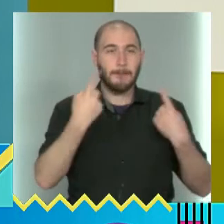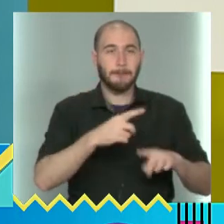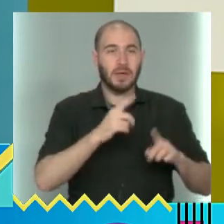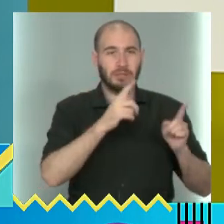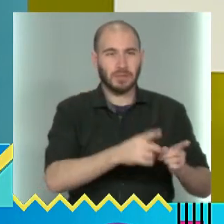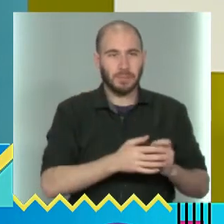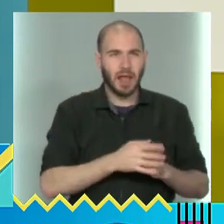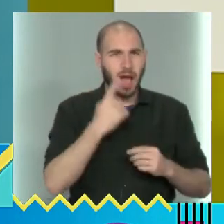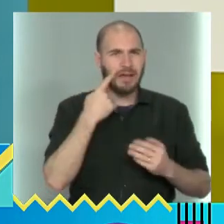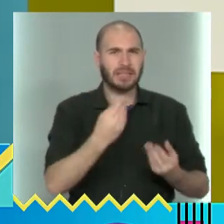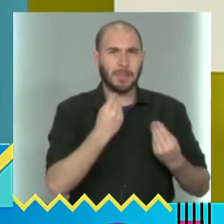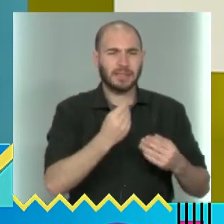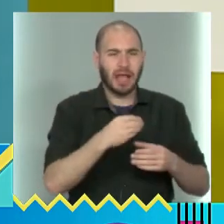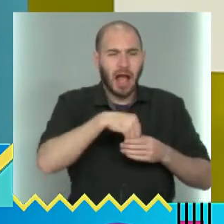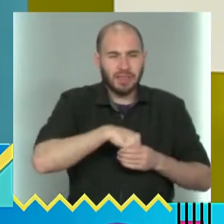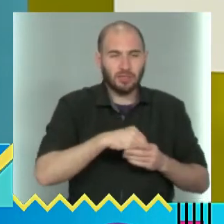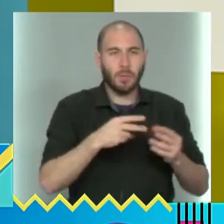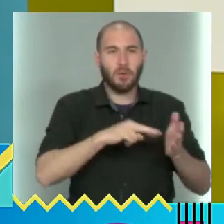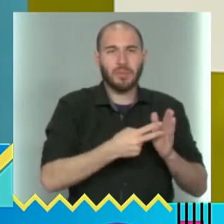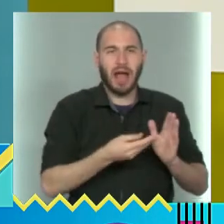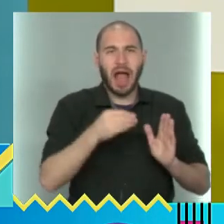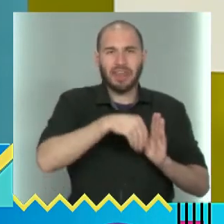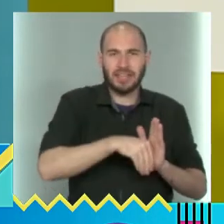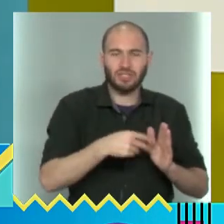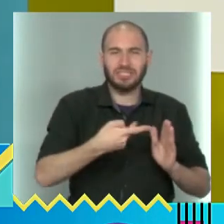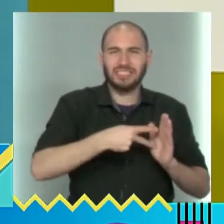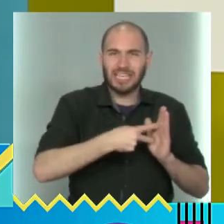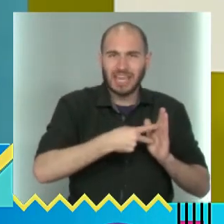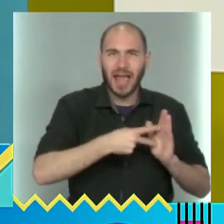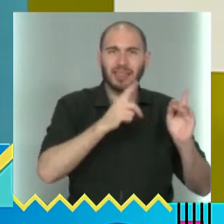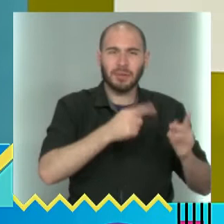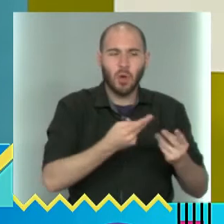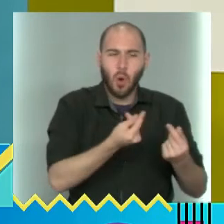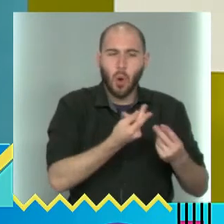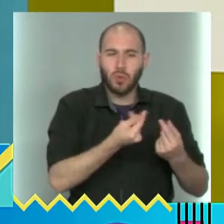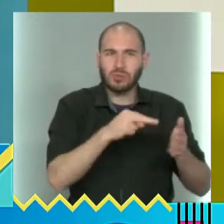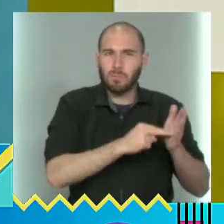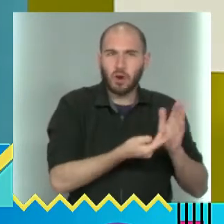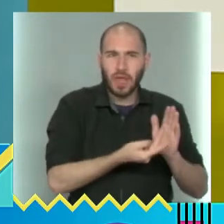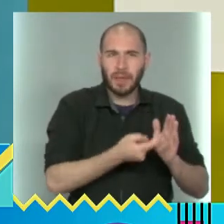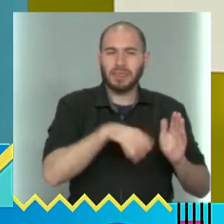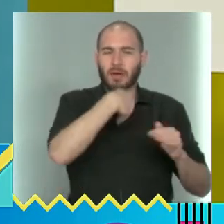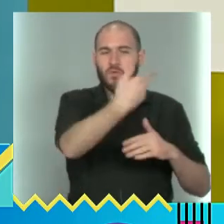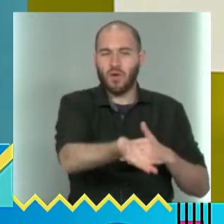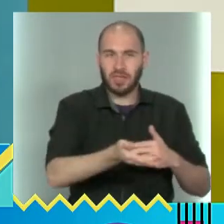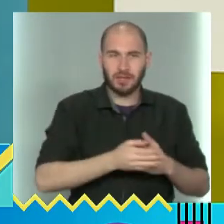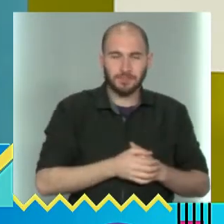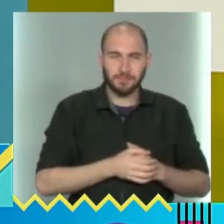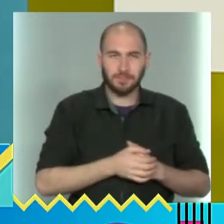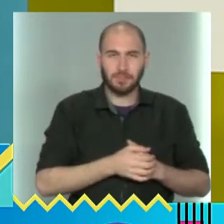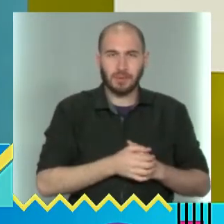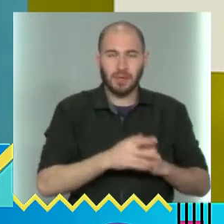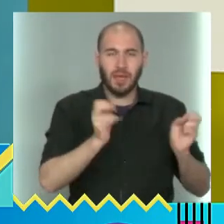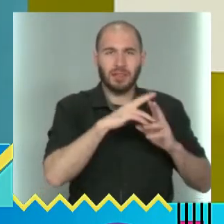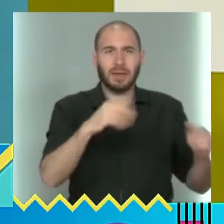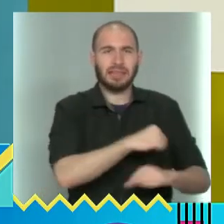es ir, bueno, ¿qué pasa hacia adentro, en el conflicto interno de Siria y la utilización de ese conflicto hacia afuera? En